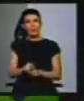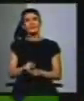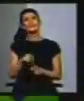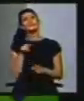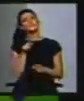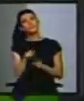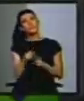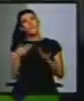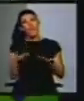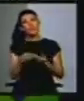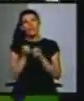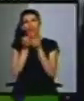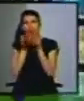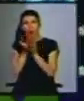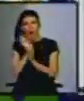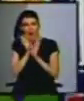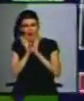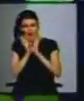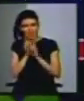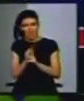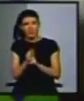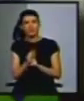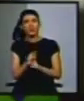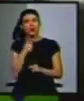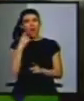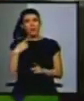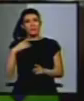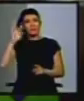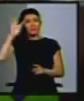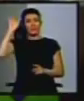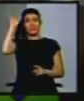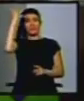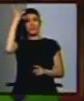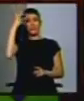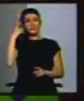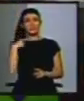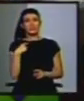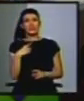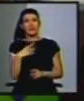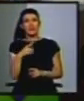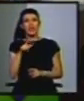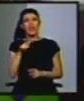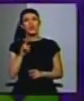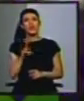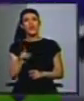son las confesiones de un hombre que dice haber enloquecido por la ludopatía.